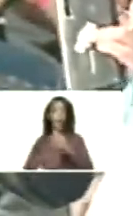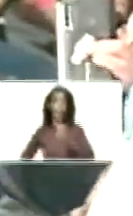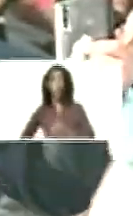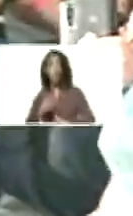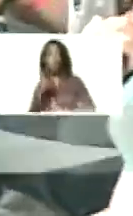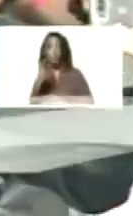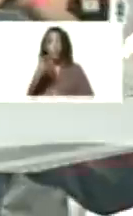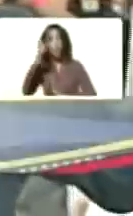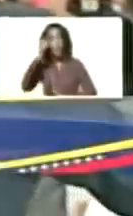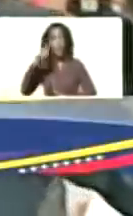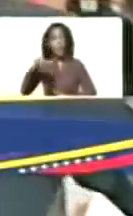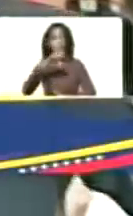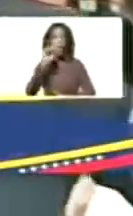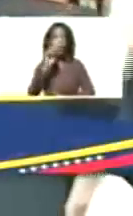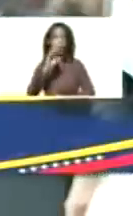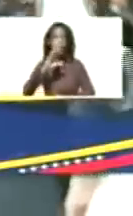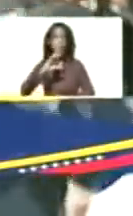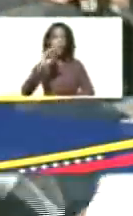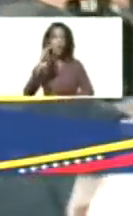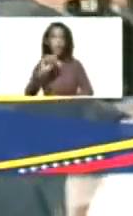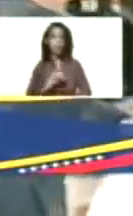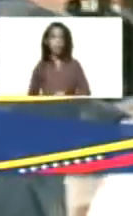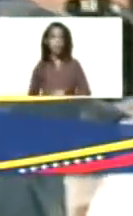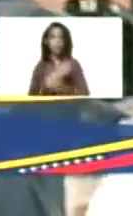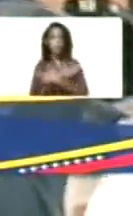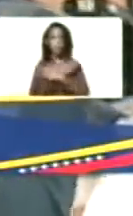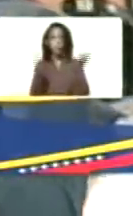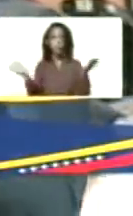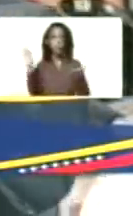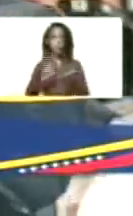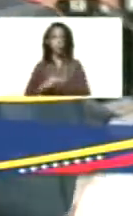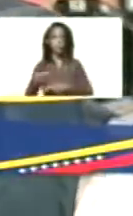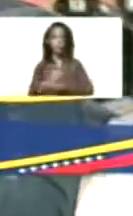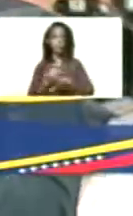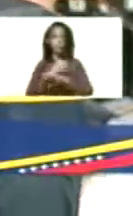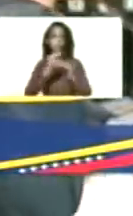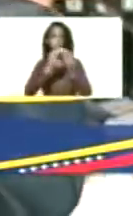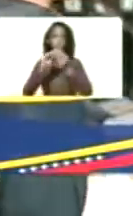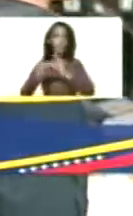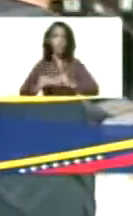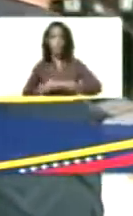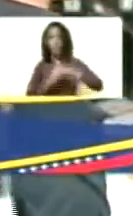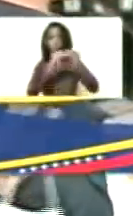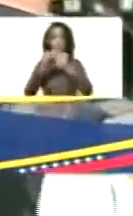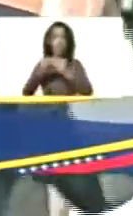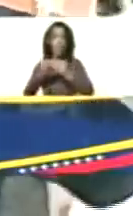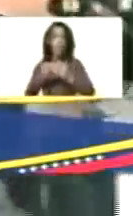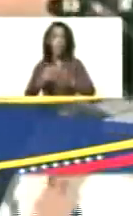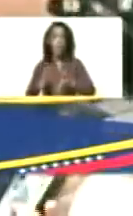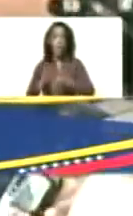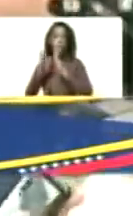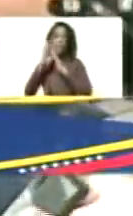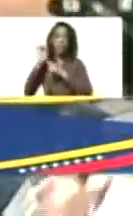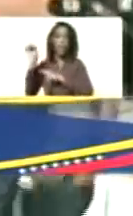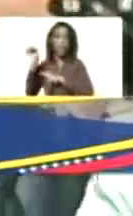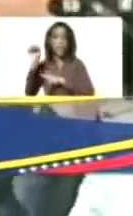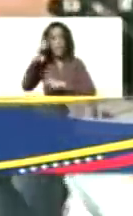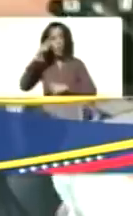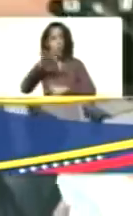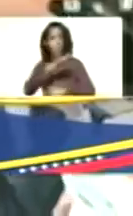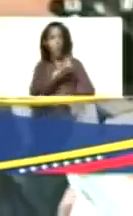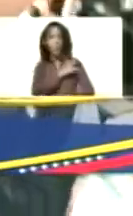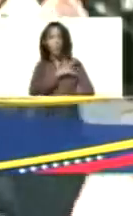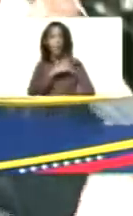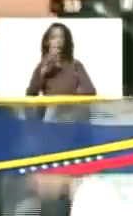de la Ciudad Universitaria de Caracas, dispuesta por su gobierno para la recuperación de la infraestructura de esa ciudad universitaria que es